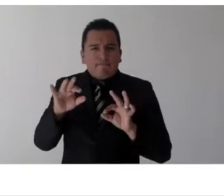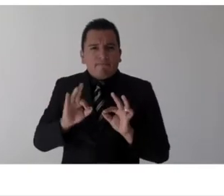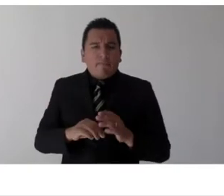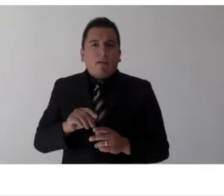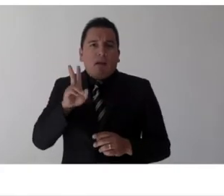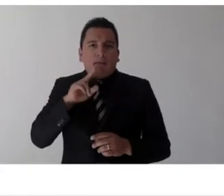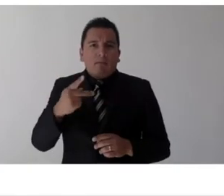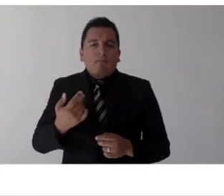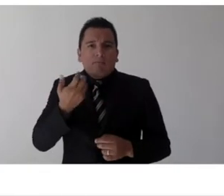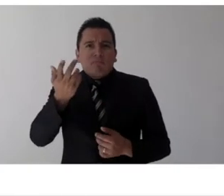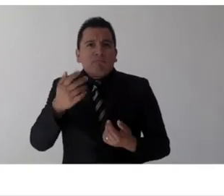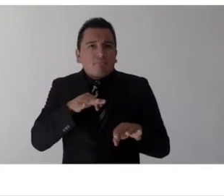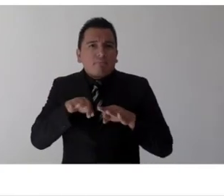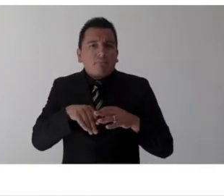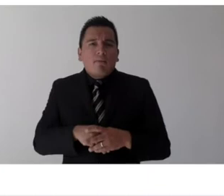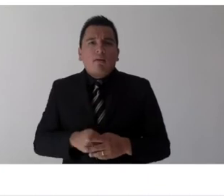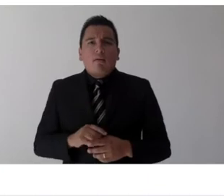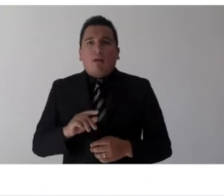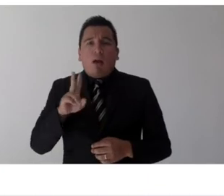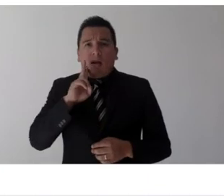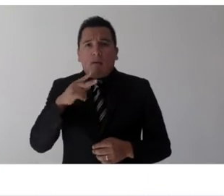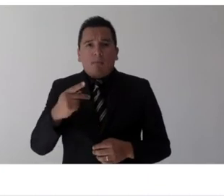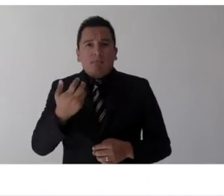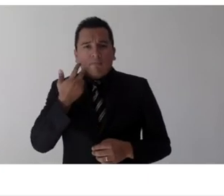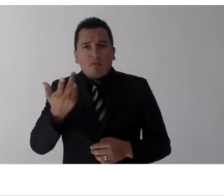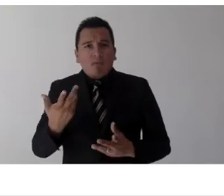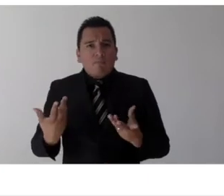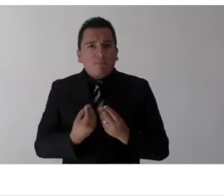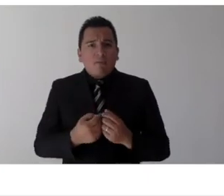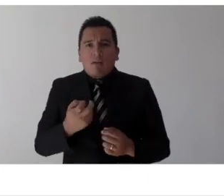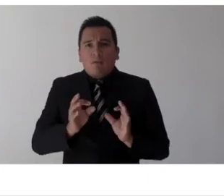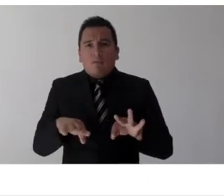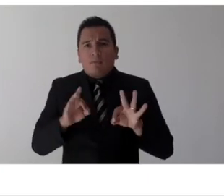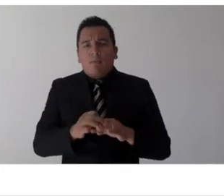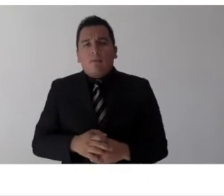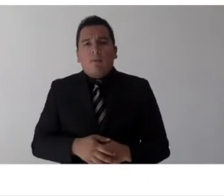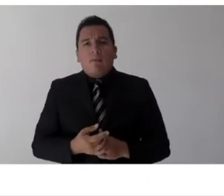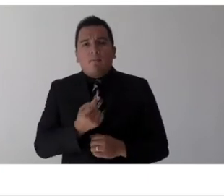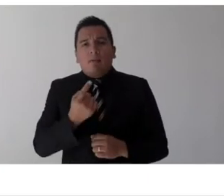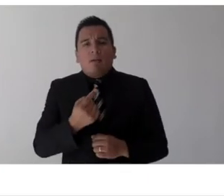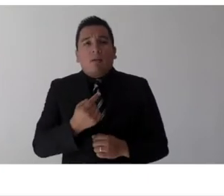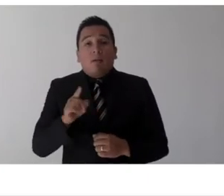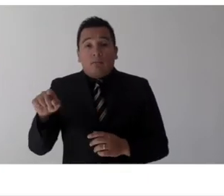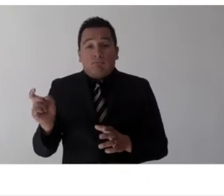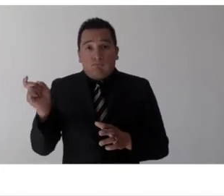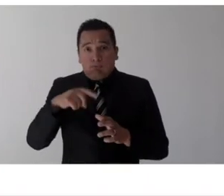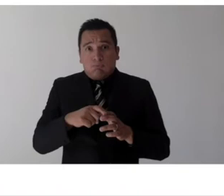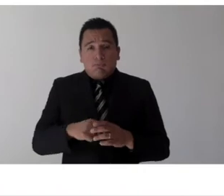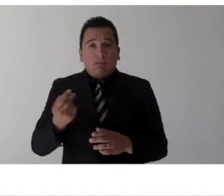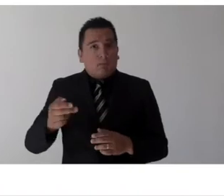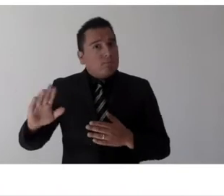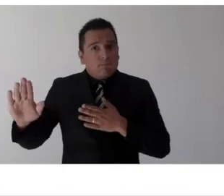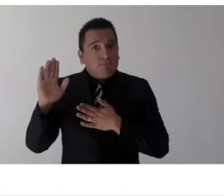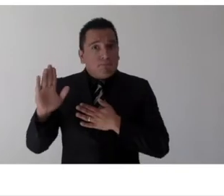trabajando y que generen un compromiso sobre todo. Esto es lo más importante también, es que si entran, que generen un compromiso con ustedes